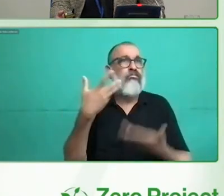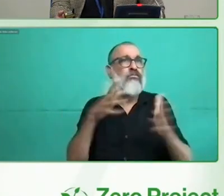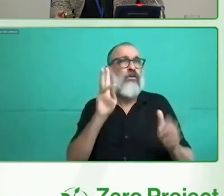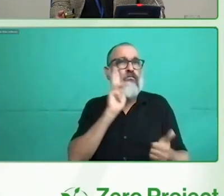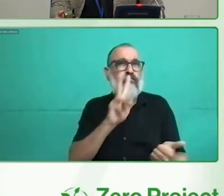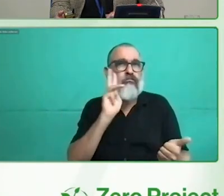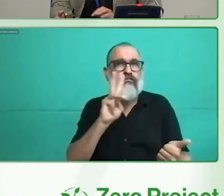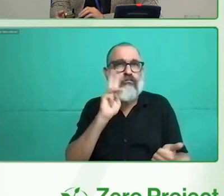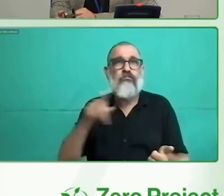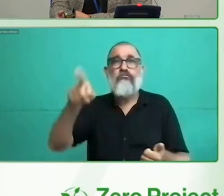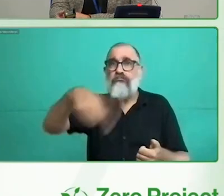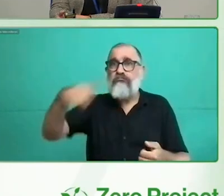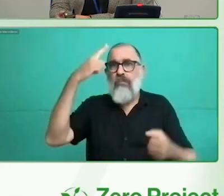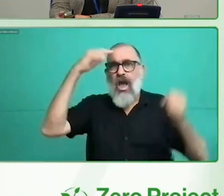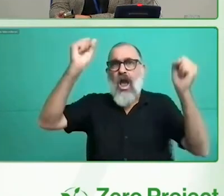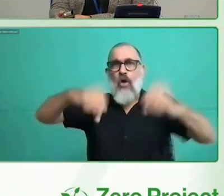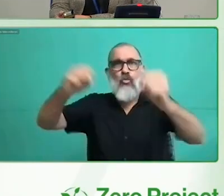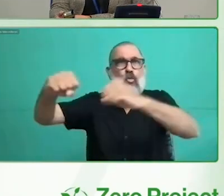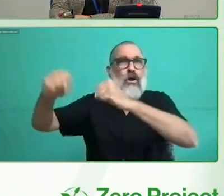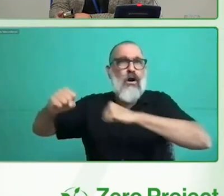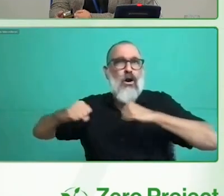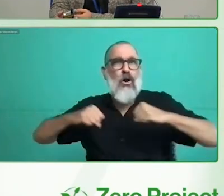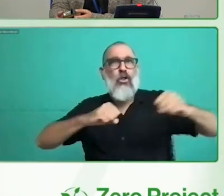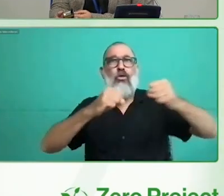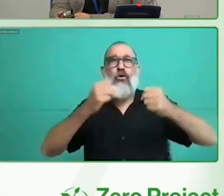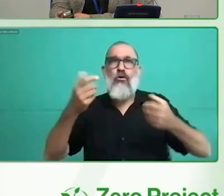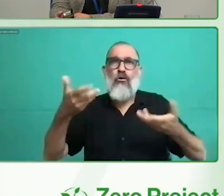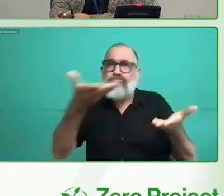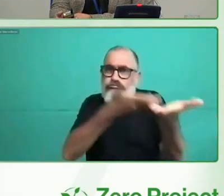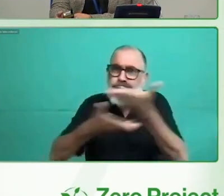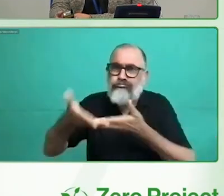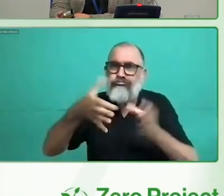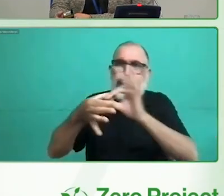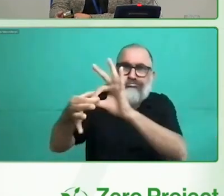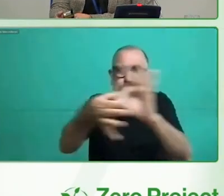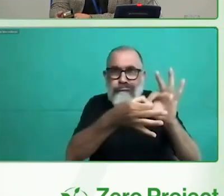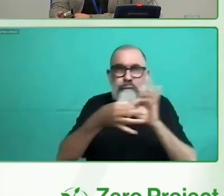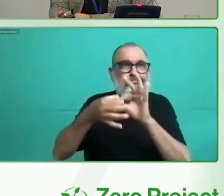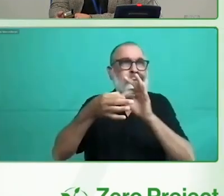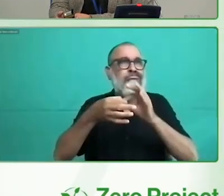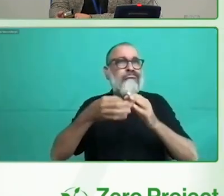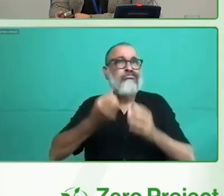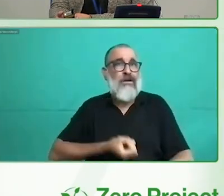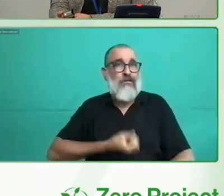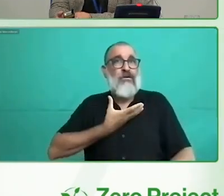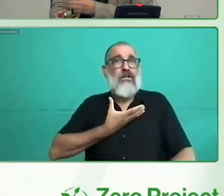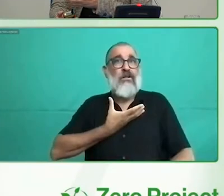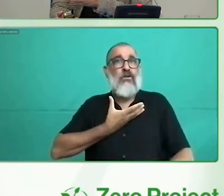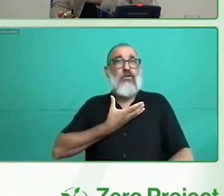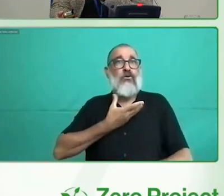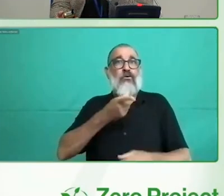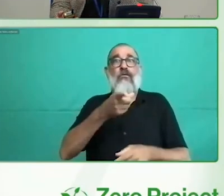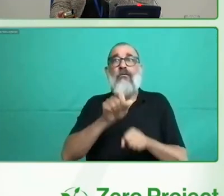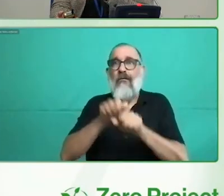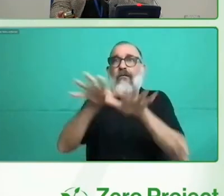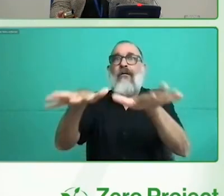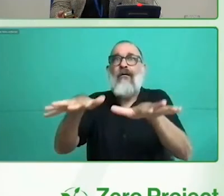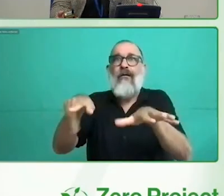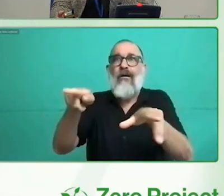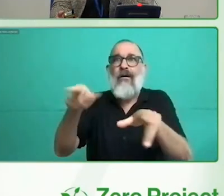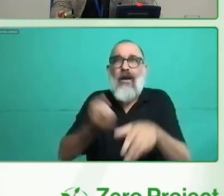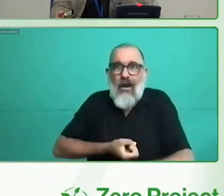específico que llamamos EMCA, que son las siglas de Emprendimiento con Apoyo, y que básicamente